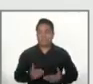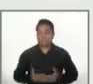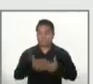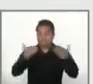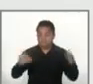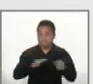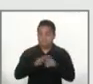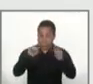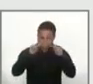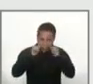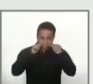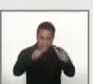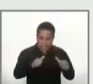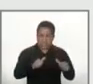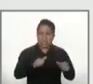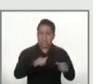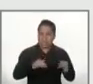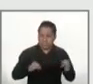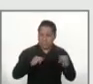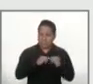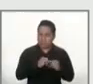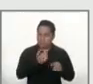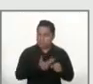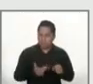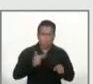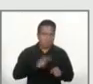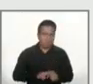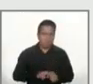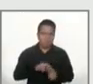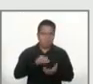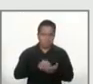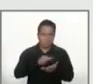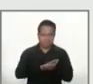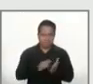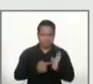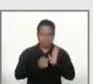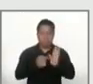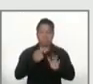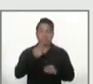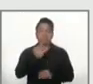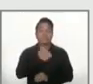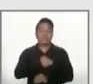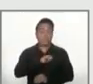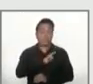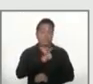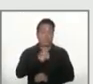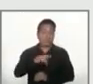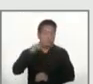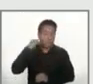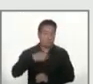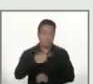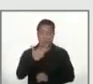la institución que ha atendido estos casos, se reporta lo siguiente: Servicios de Salud de Oaxaca,